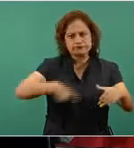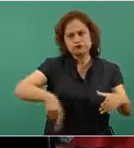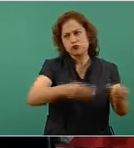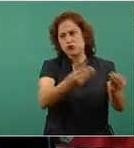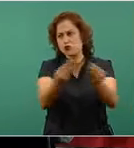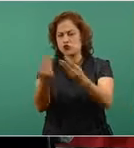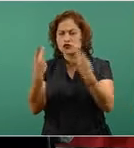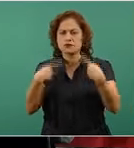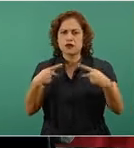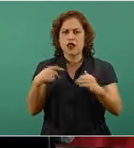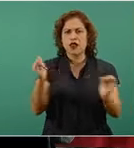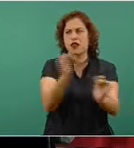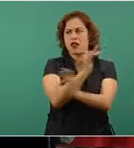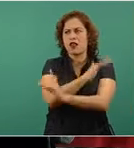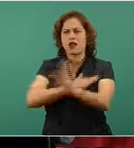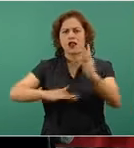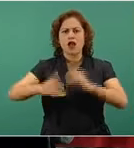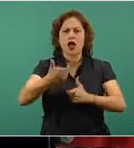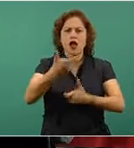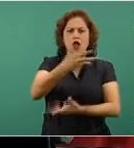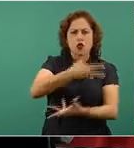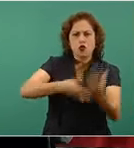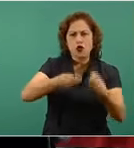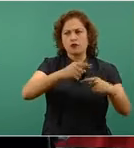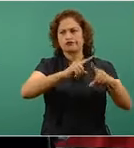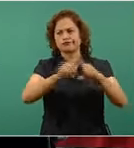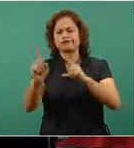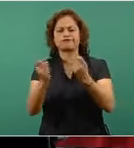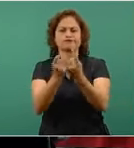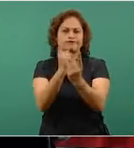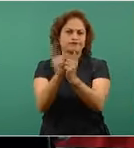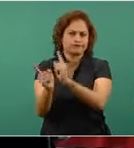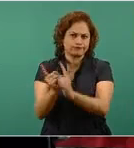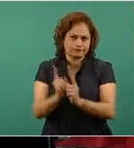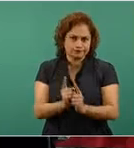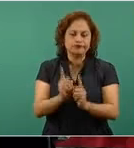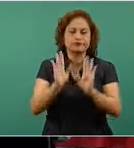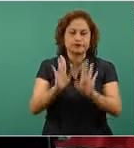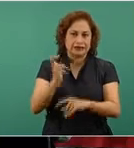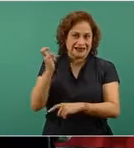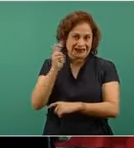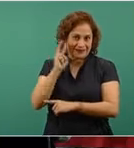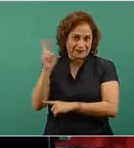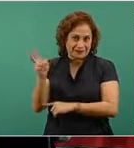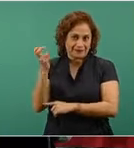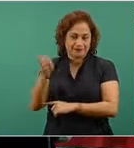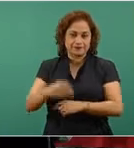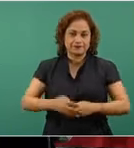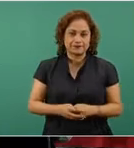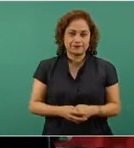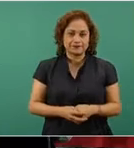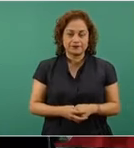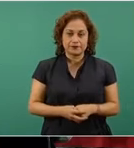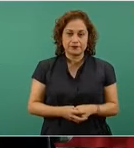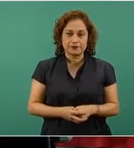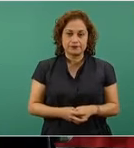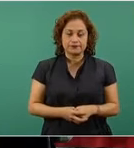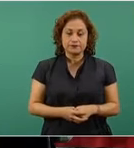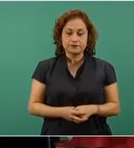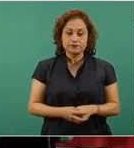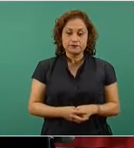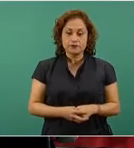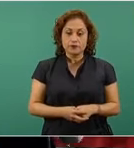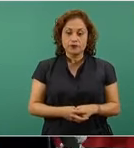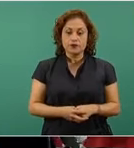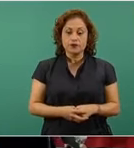una gran movilidad. Y es esta región. La siguiente, por favor. El